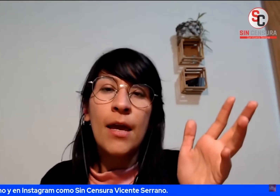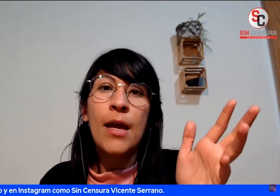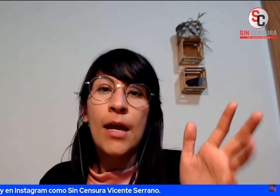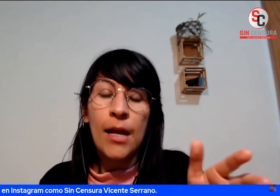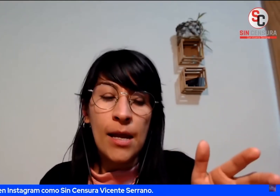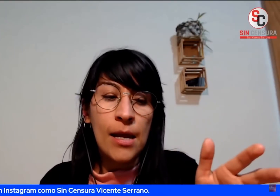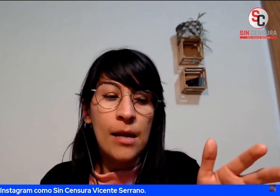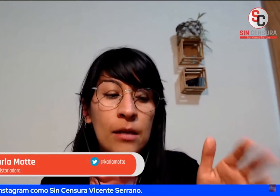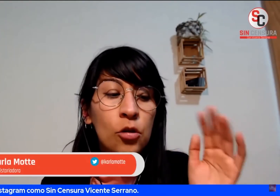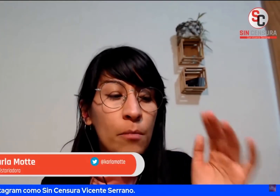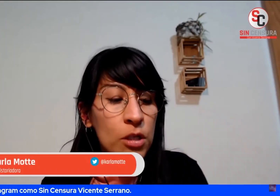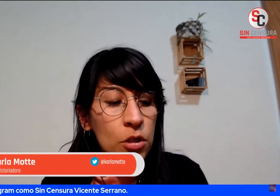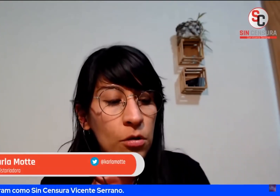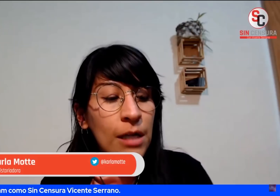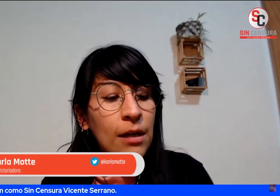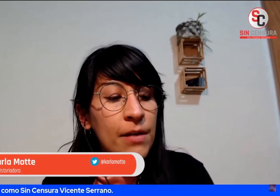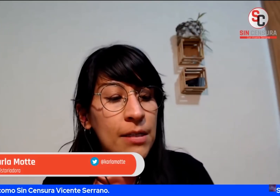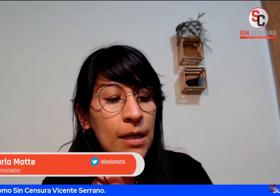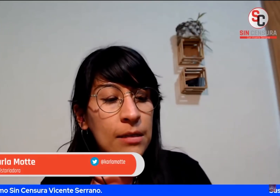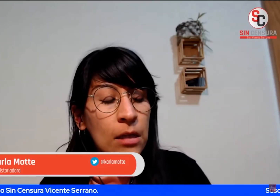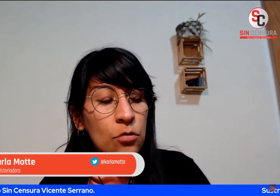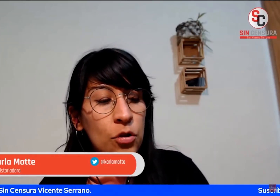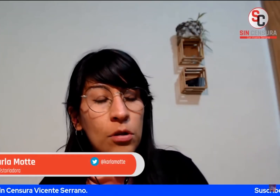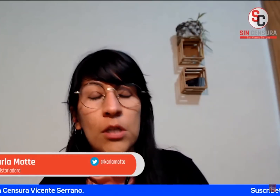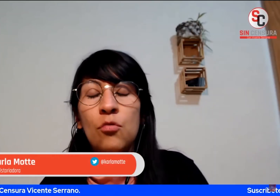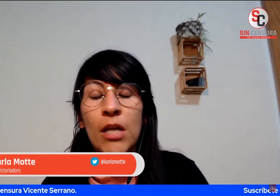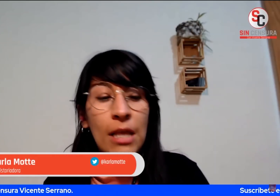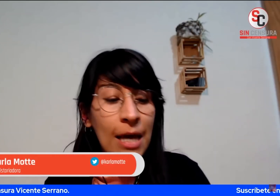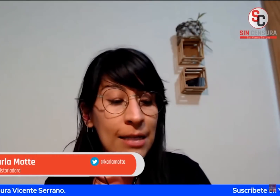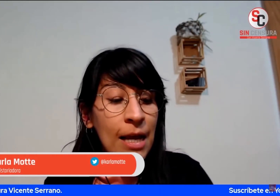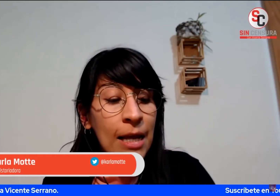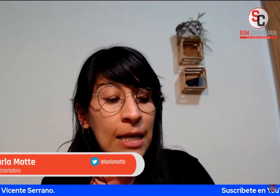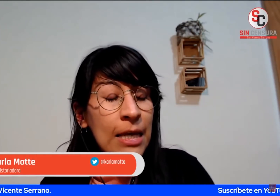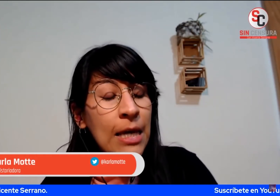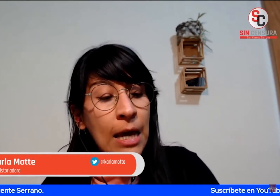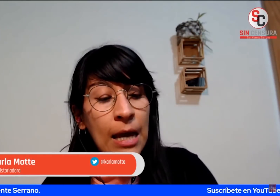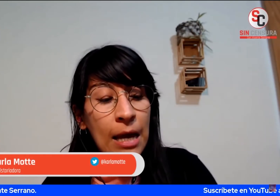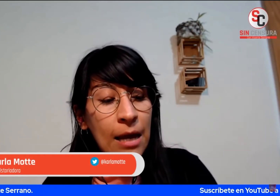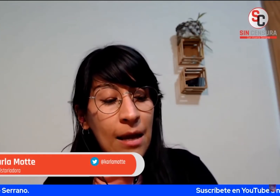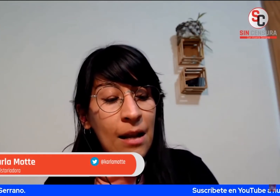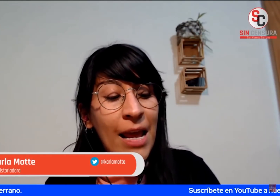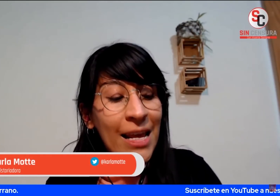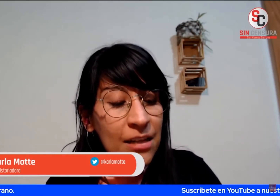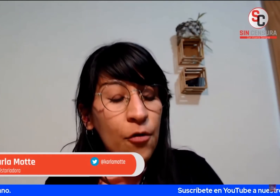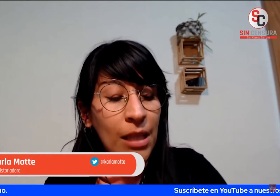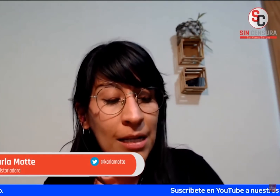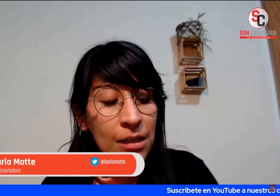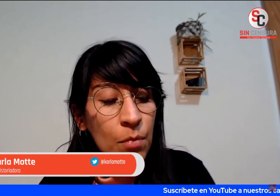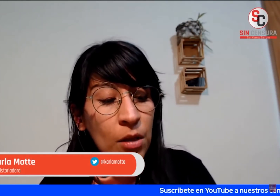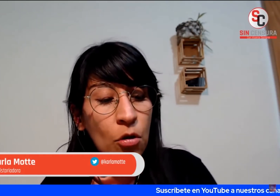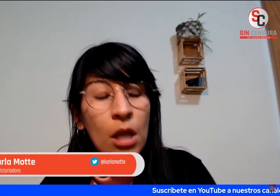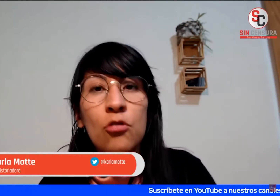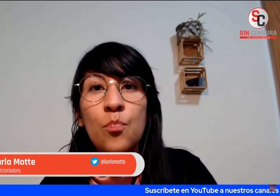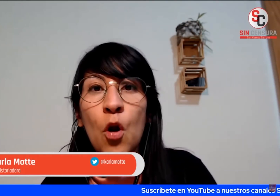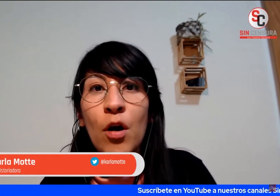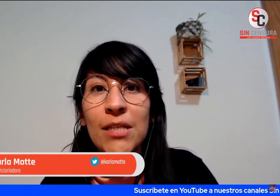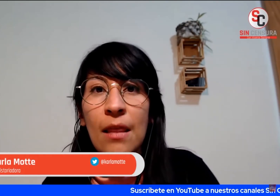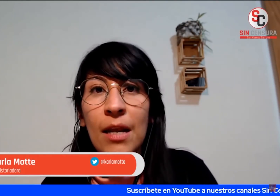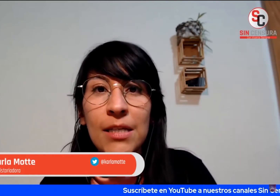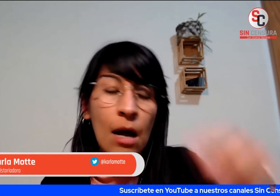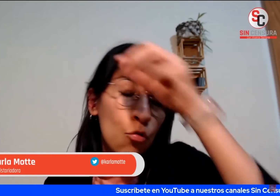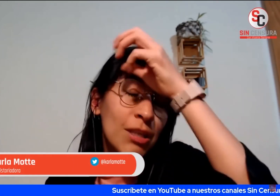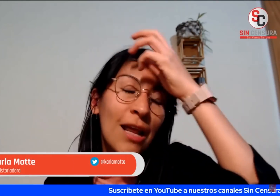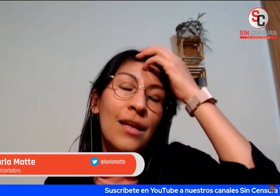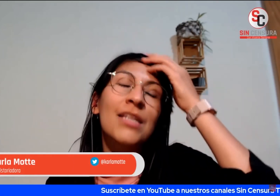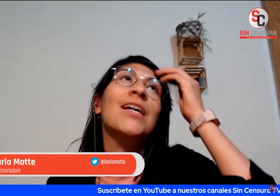impeachment, de intromisión a través de instituciones jurídicas, y que ese fortalecimiento de los bloques